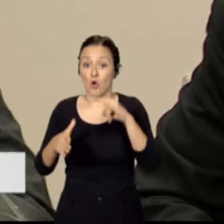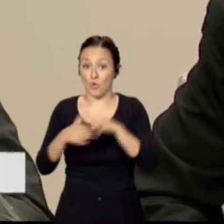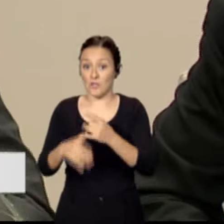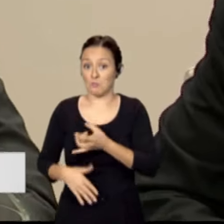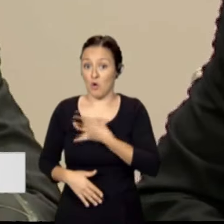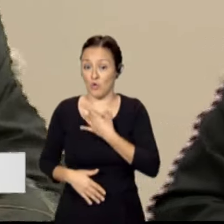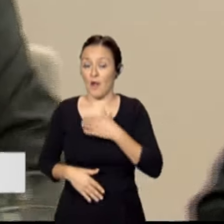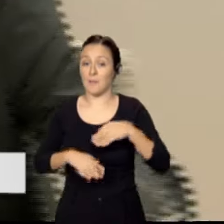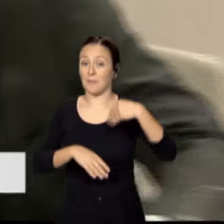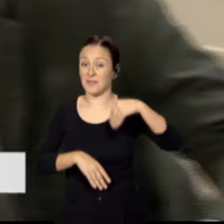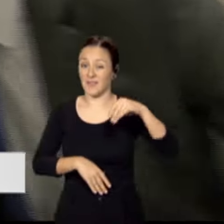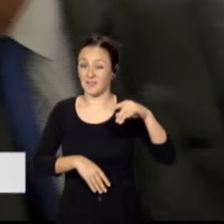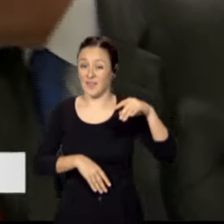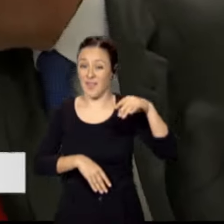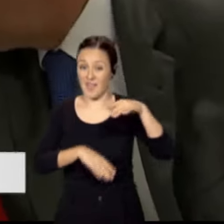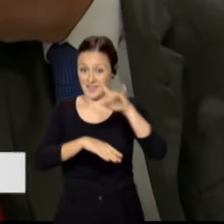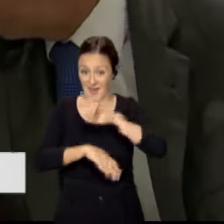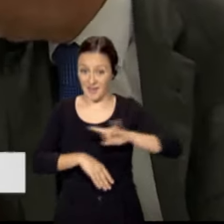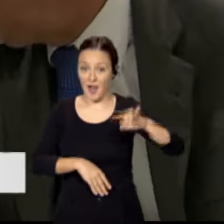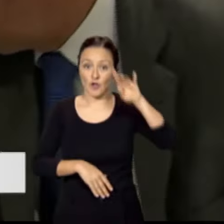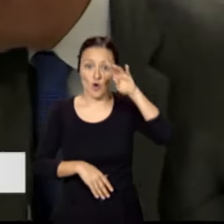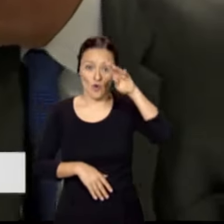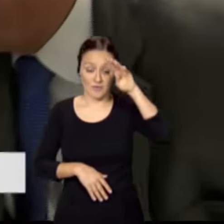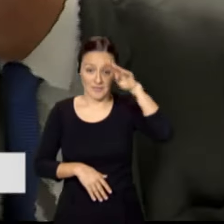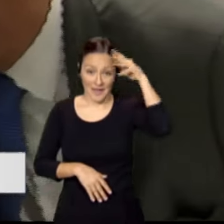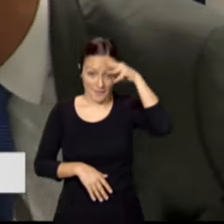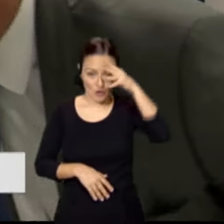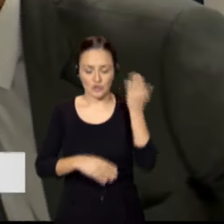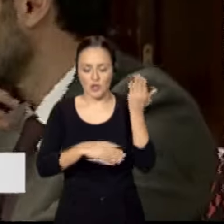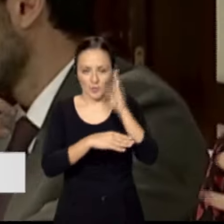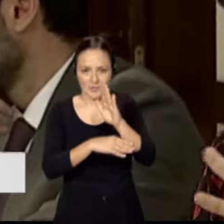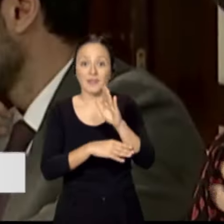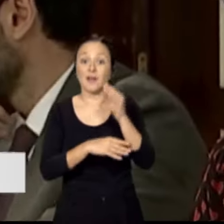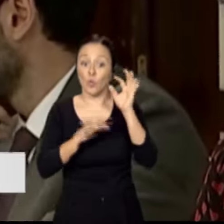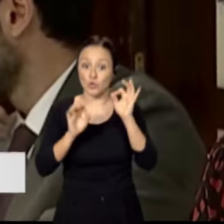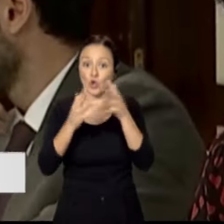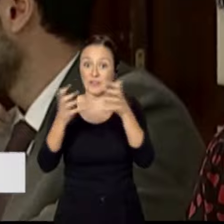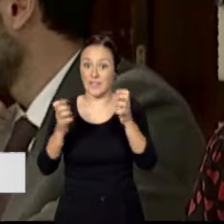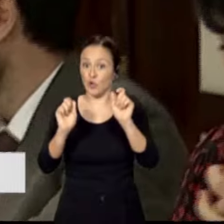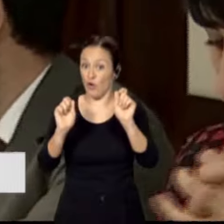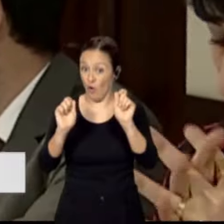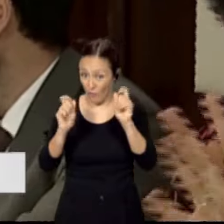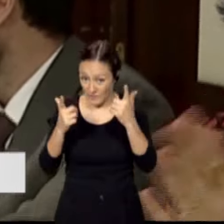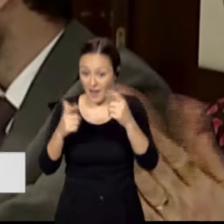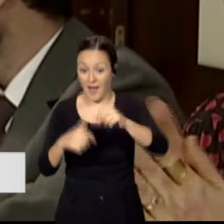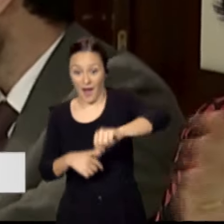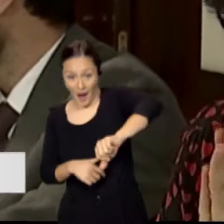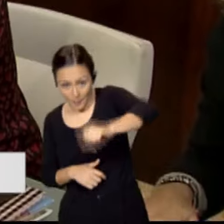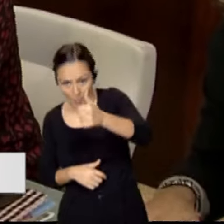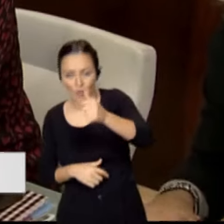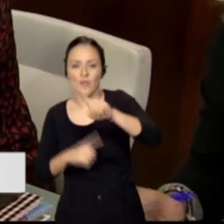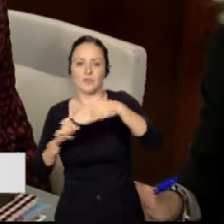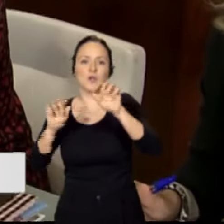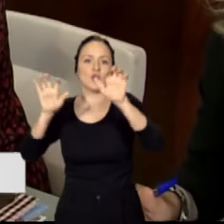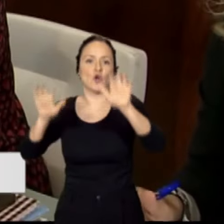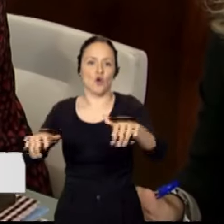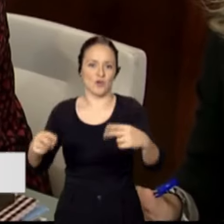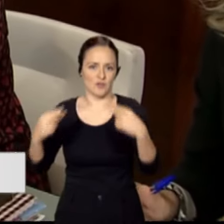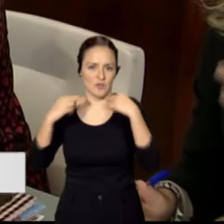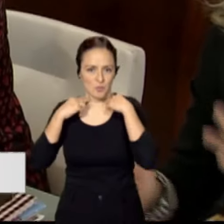presidente canario Fernando clavijo una vez se acuerde el texto definitivo este tendrá que pasar por el congreso y será necesaria la